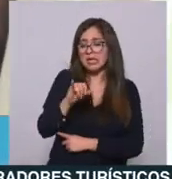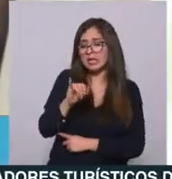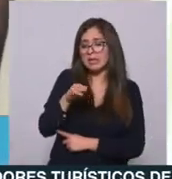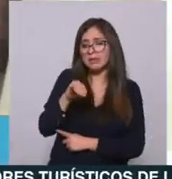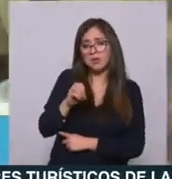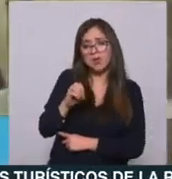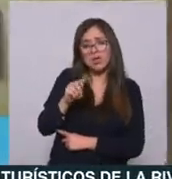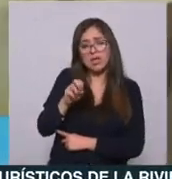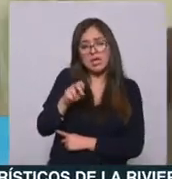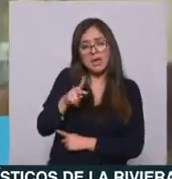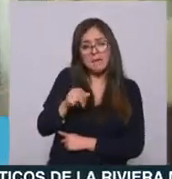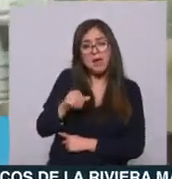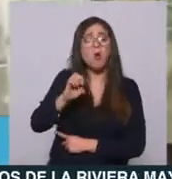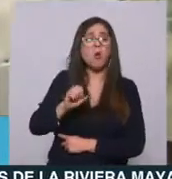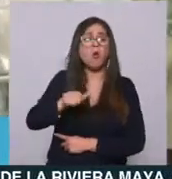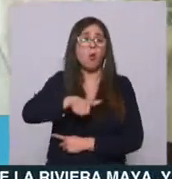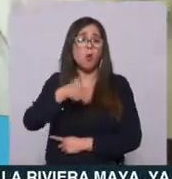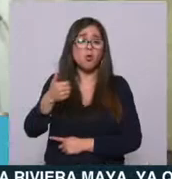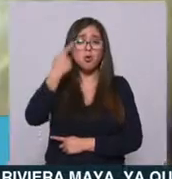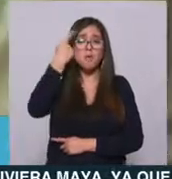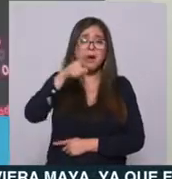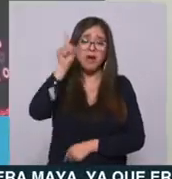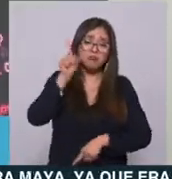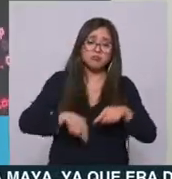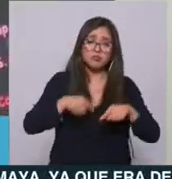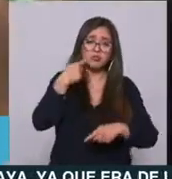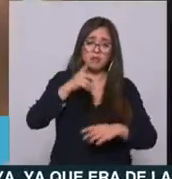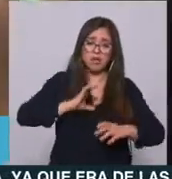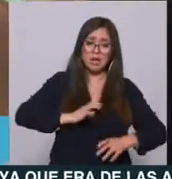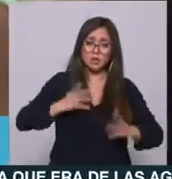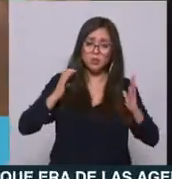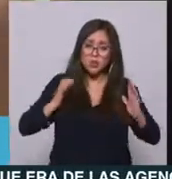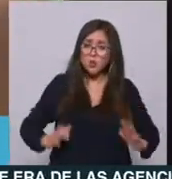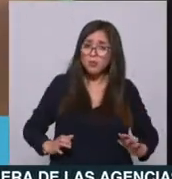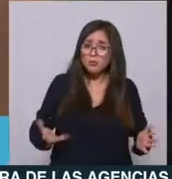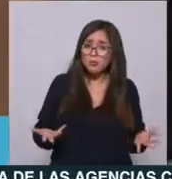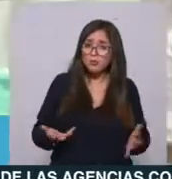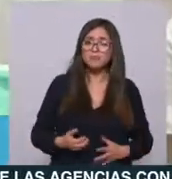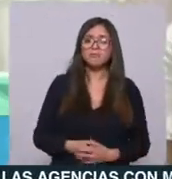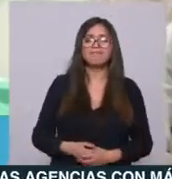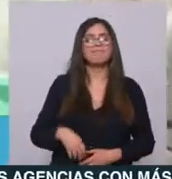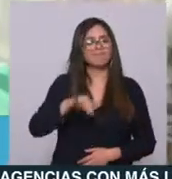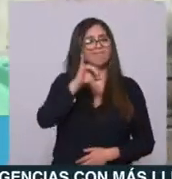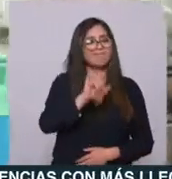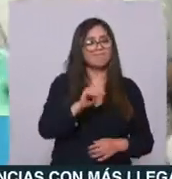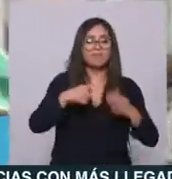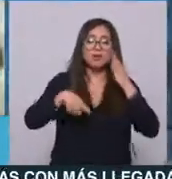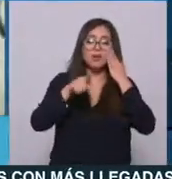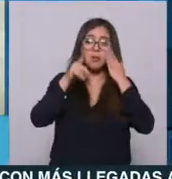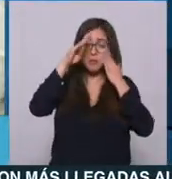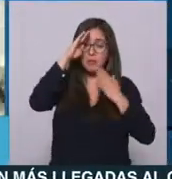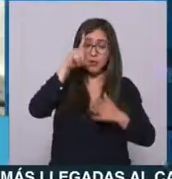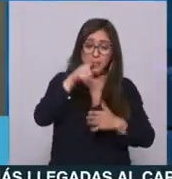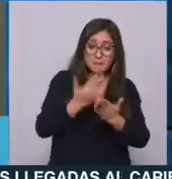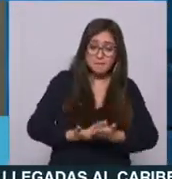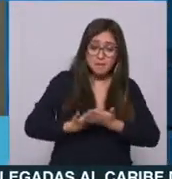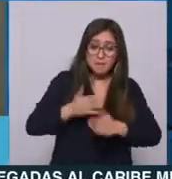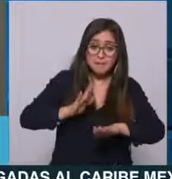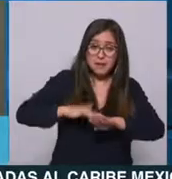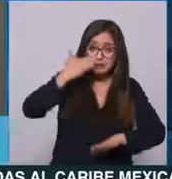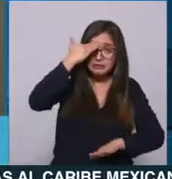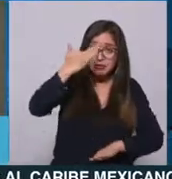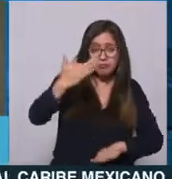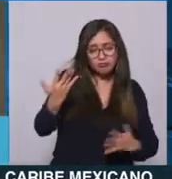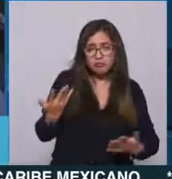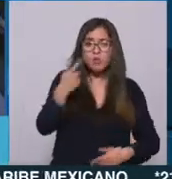para combatir el cáncer? Sí, definitivamente con la salud y los tratamientos pues no podríamos esperar más. El tratamiento y los esfuerzos que está haciendo el gobierno